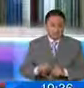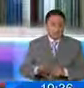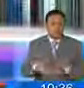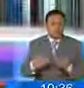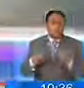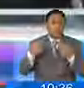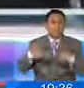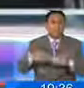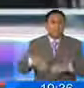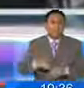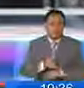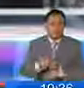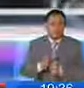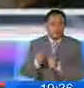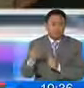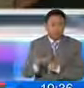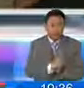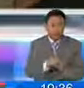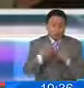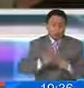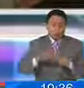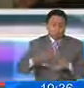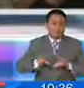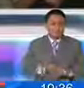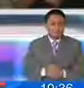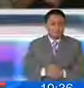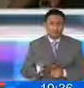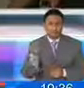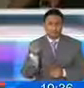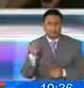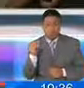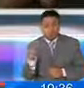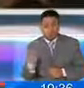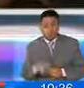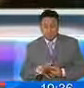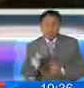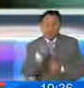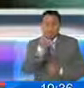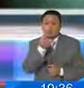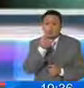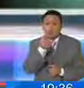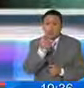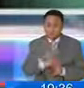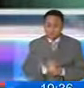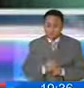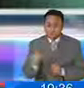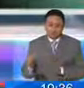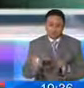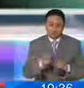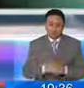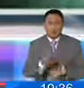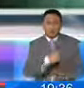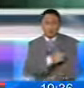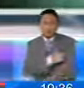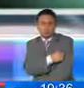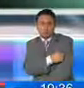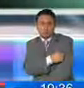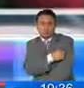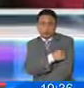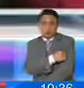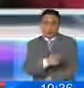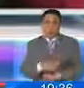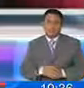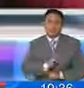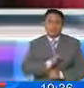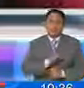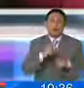adapte a cada paciente. Si es muy joven, desde hormonales, métodos de barrera, tipo